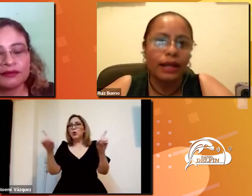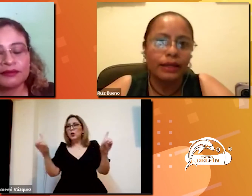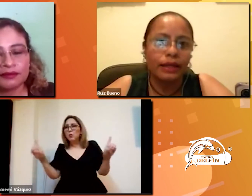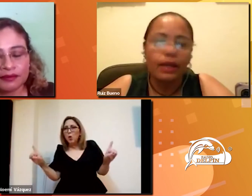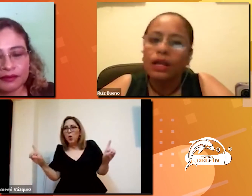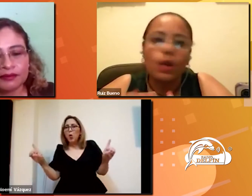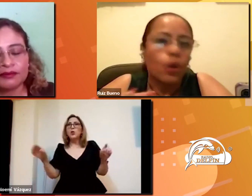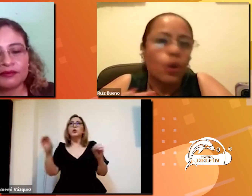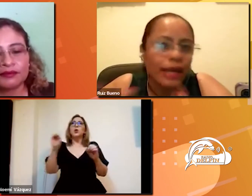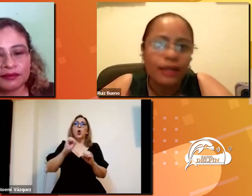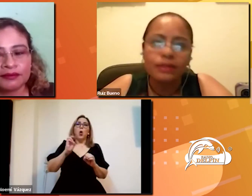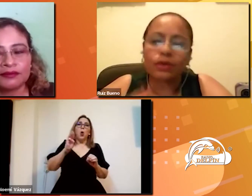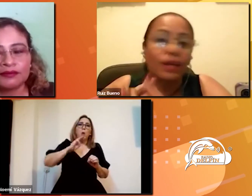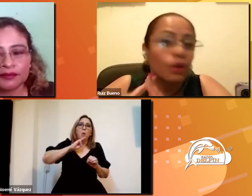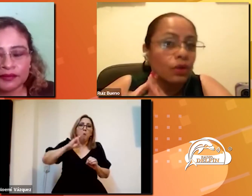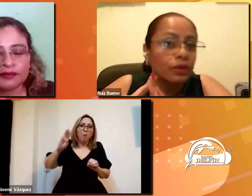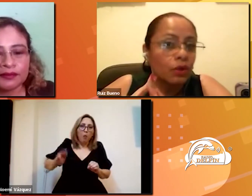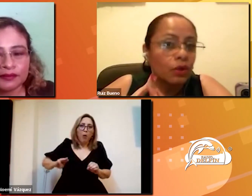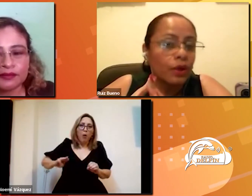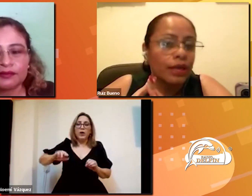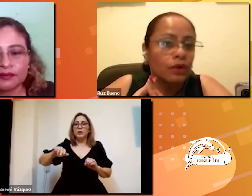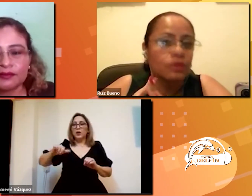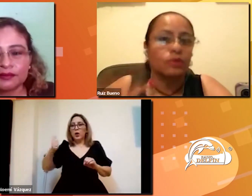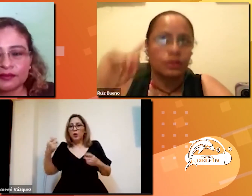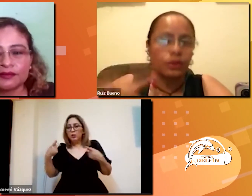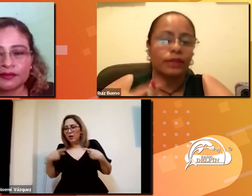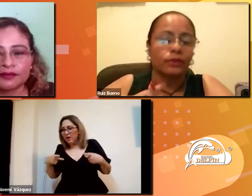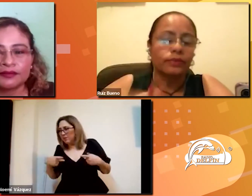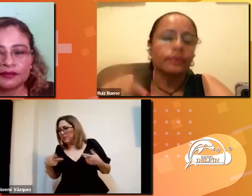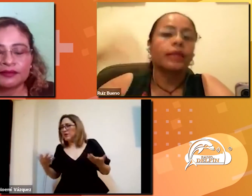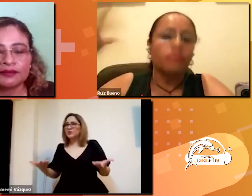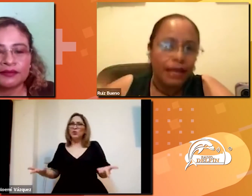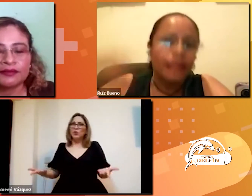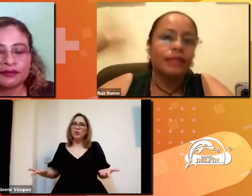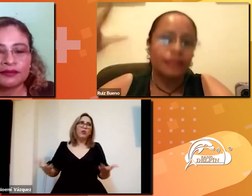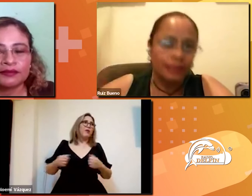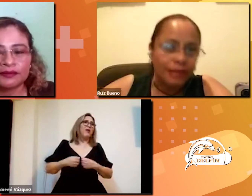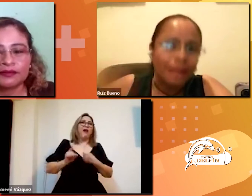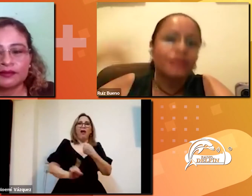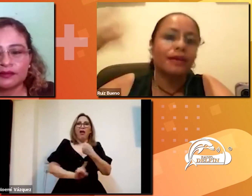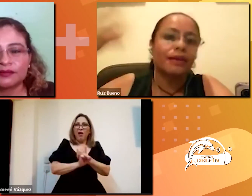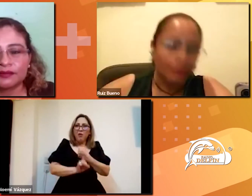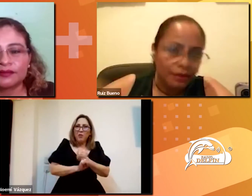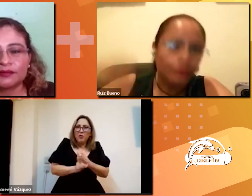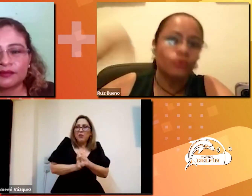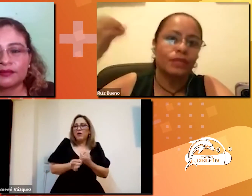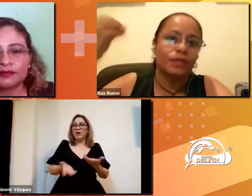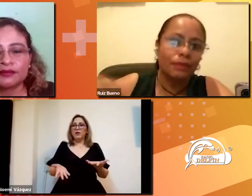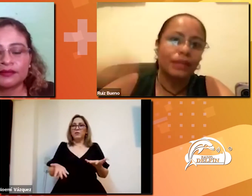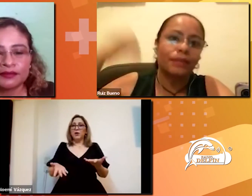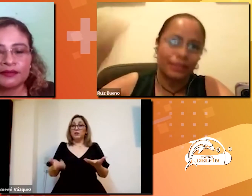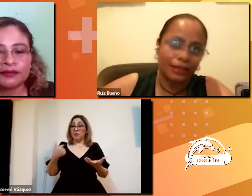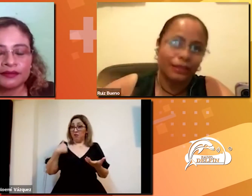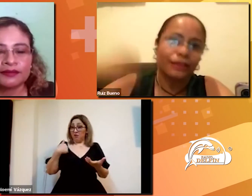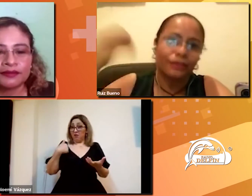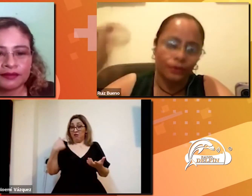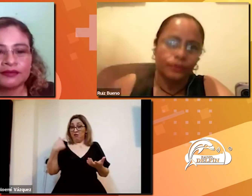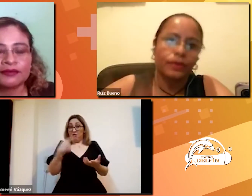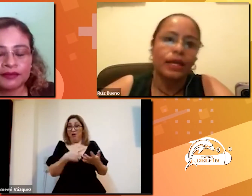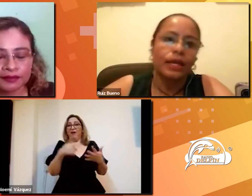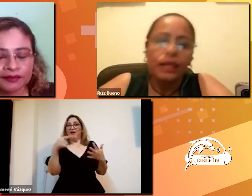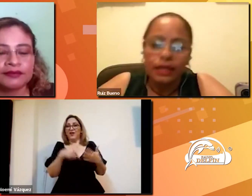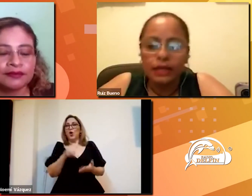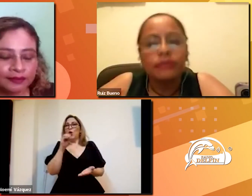con alguien, lo que haya sido que no lo haya resuelto, viene y se hace constantemente presente,